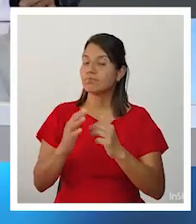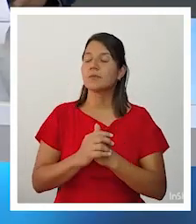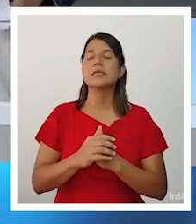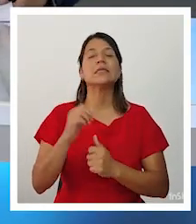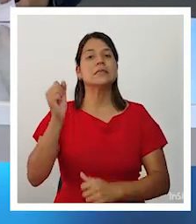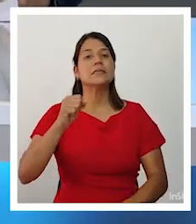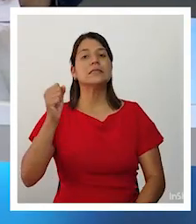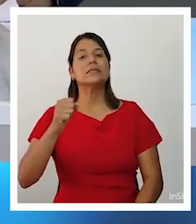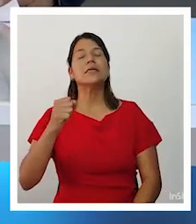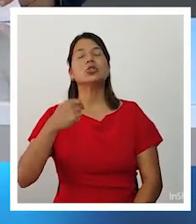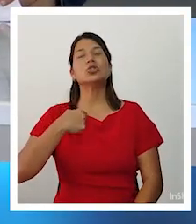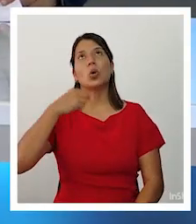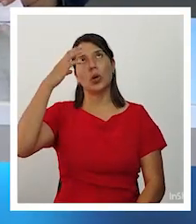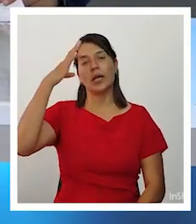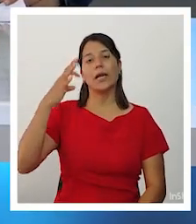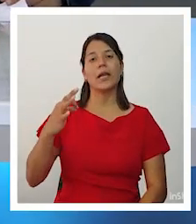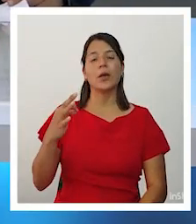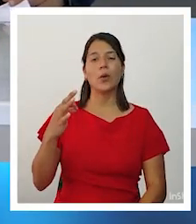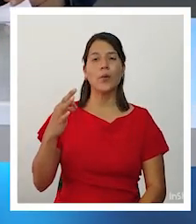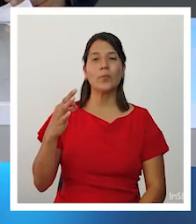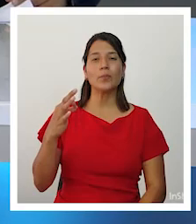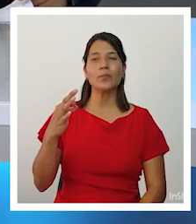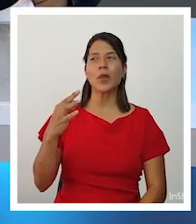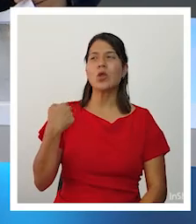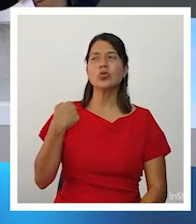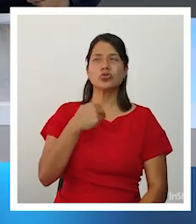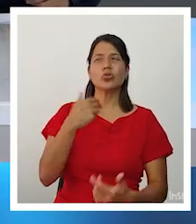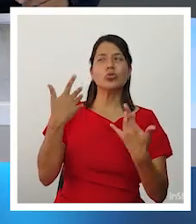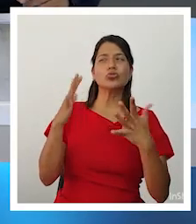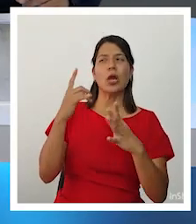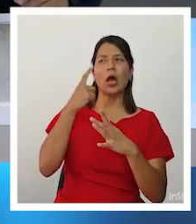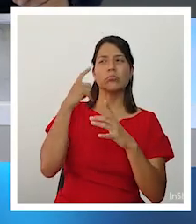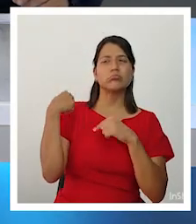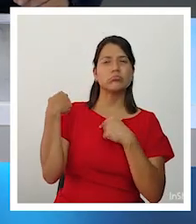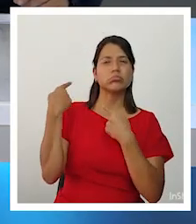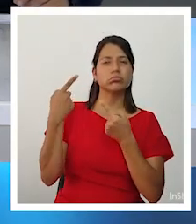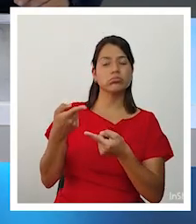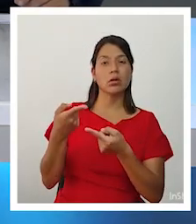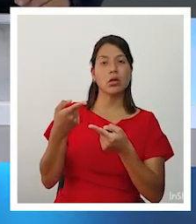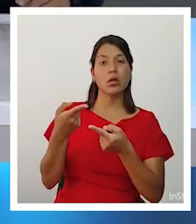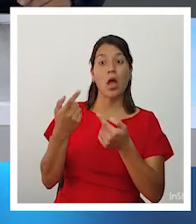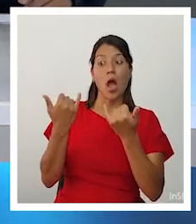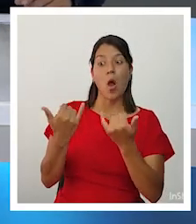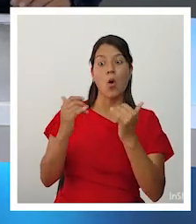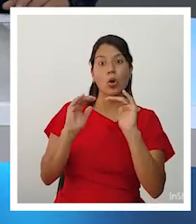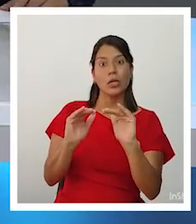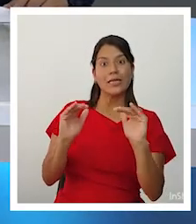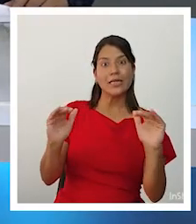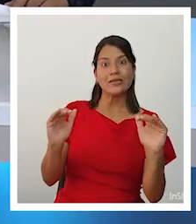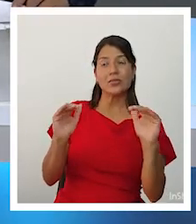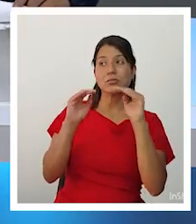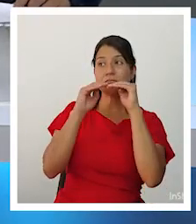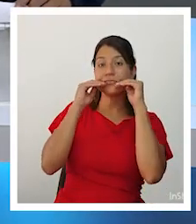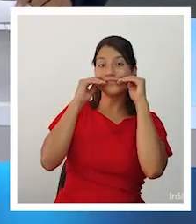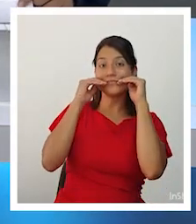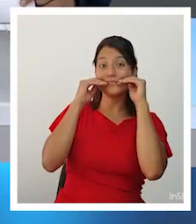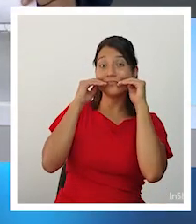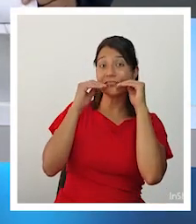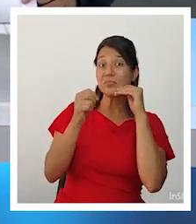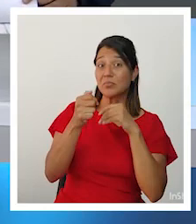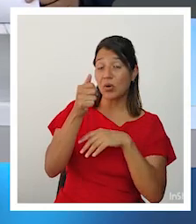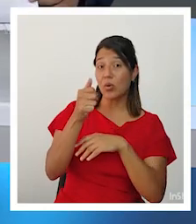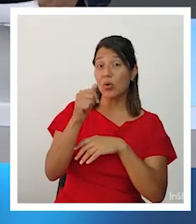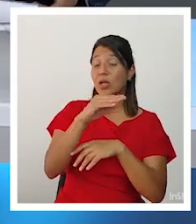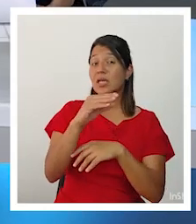que lo hemos venido notando. Los niños sonríen menos y